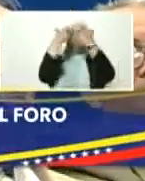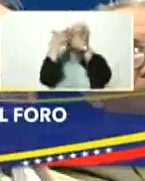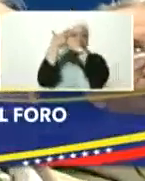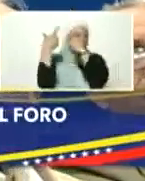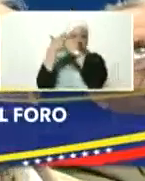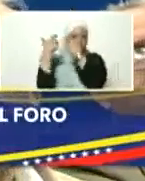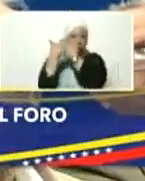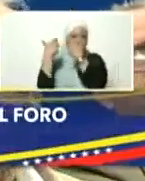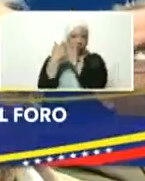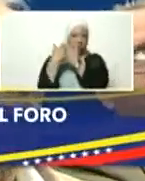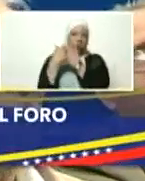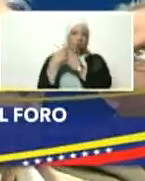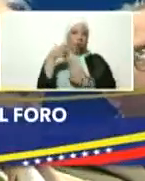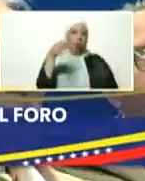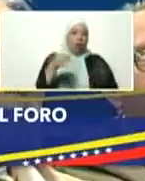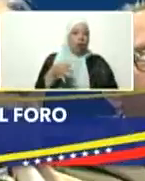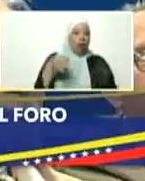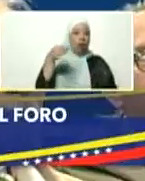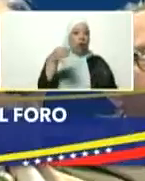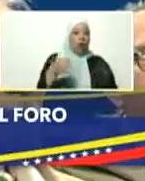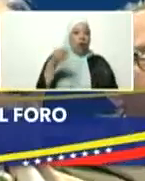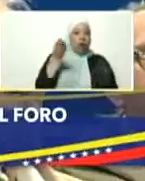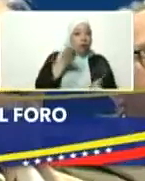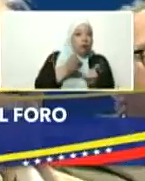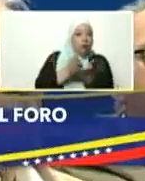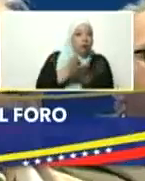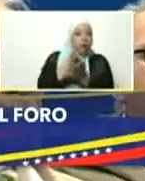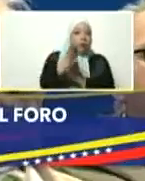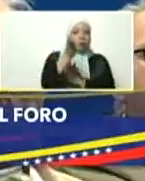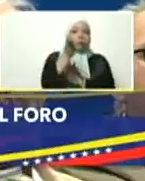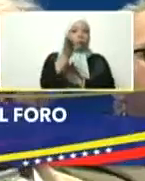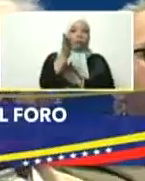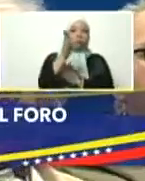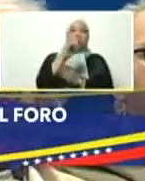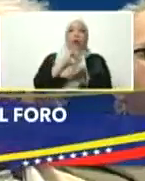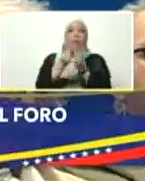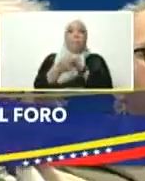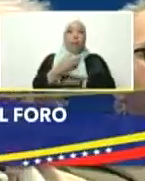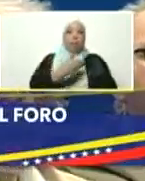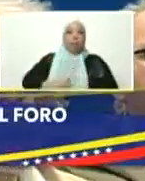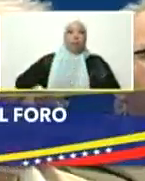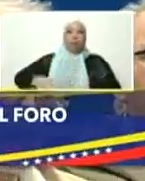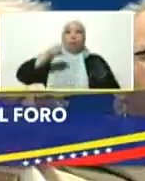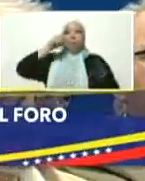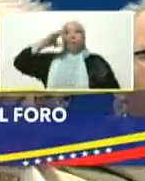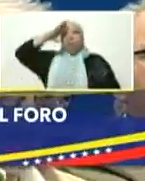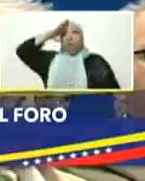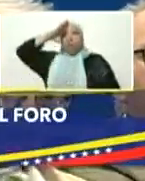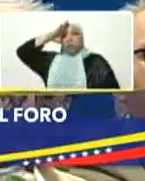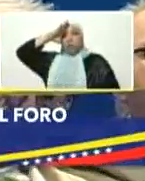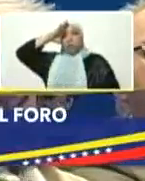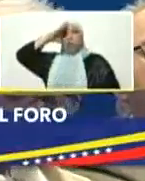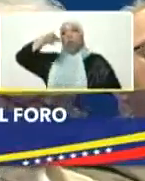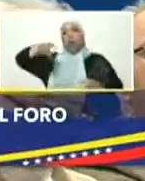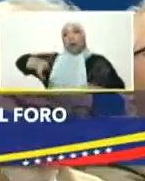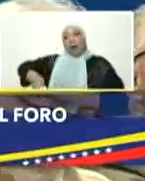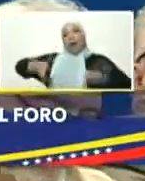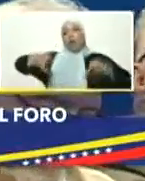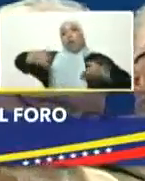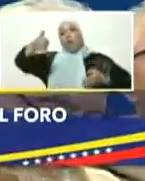guerra eterna, decidimos pasar a construir la era de paz con la elección de Gustavo Petro y